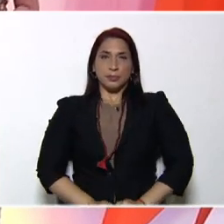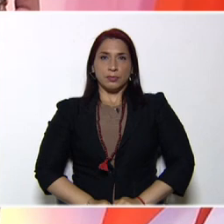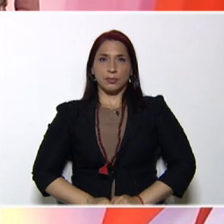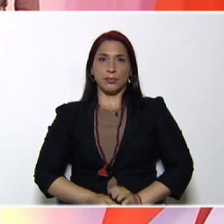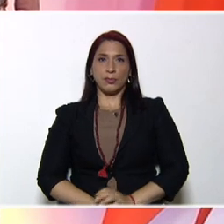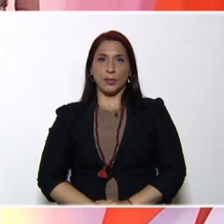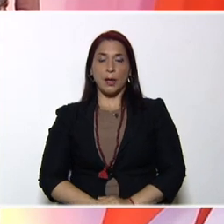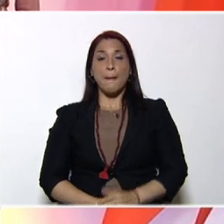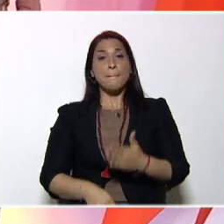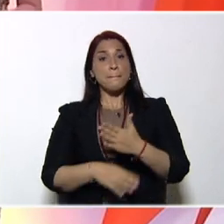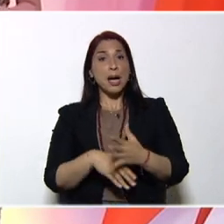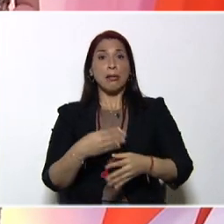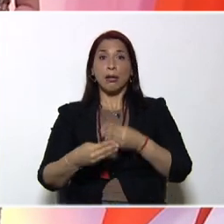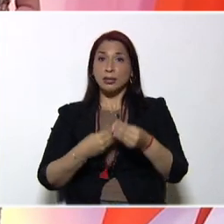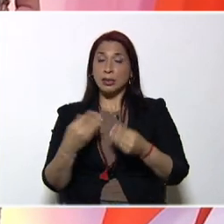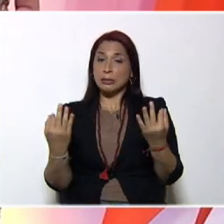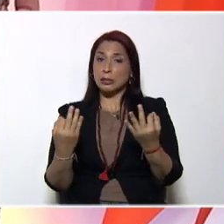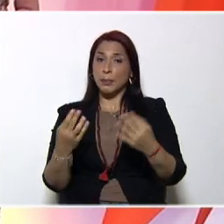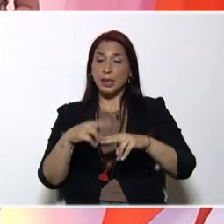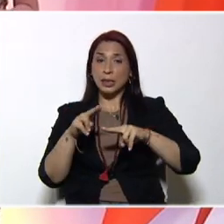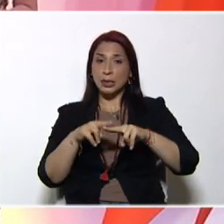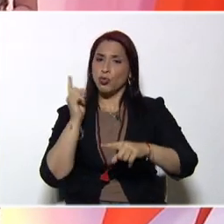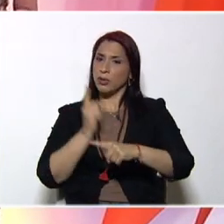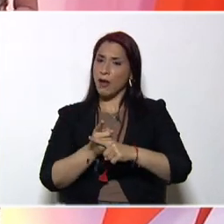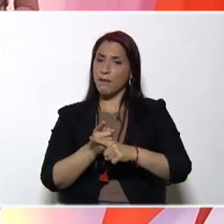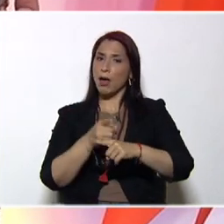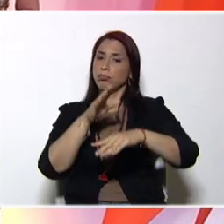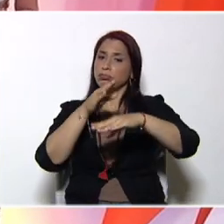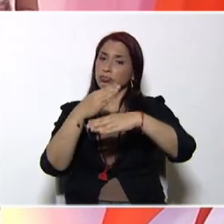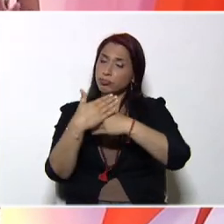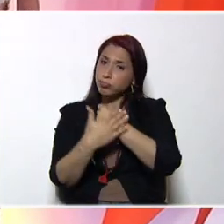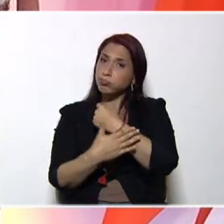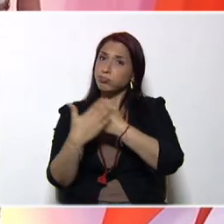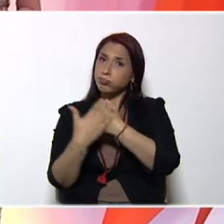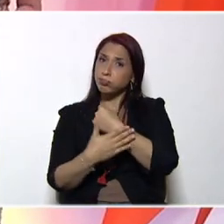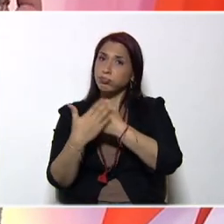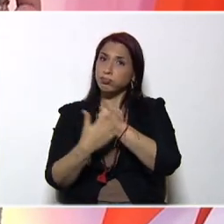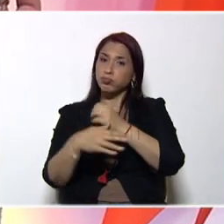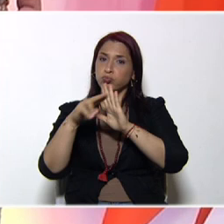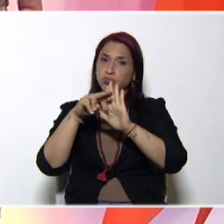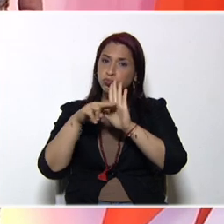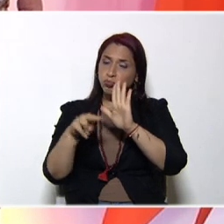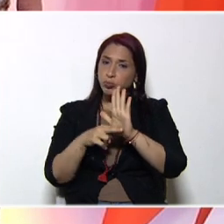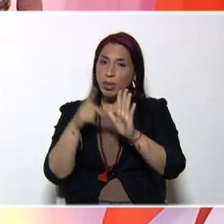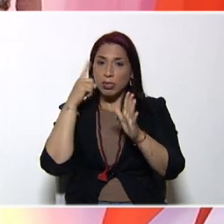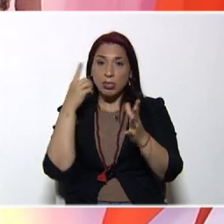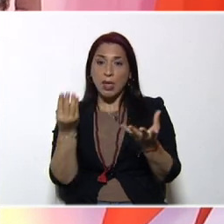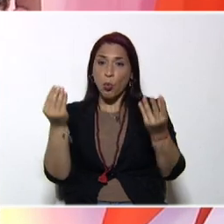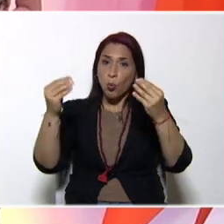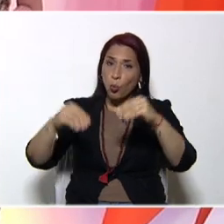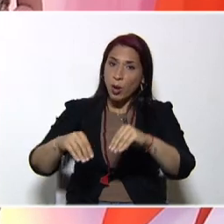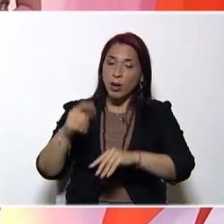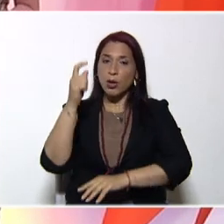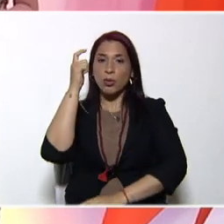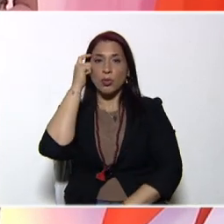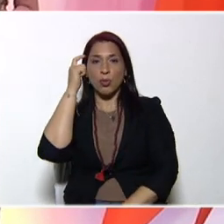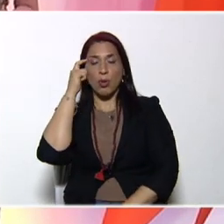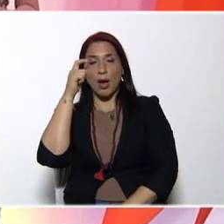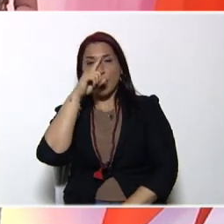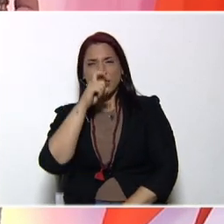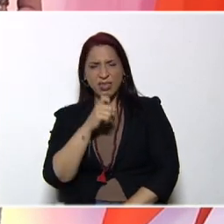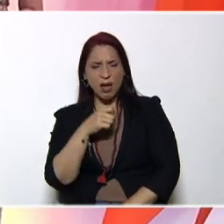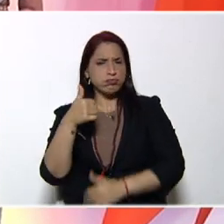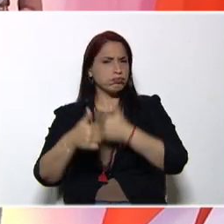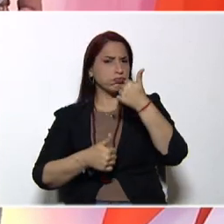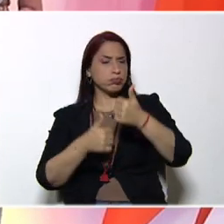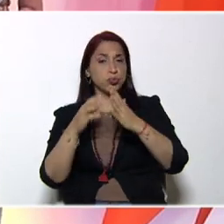van a ser siempre niños. Tenemos que tratarlos y colocar normas y límites de acuerdo a su edad. Y sobre todo, todas